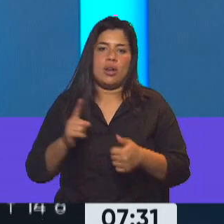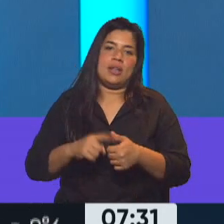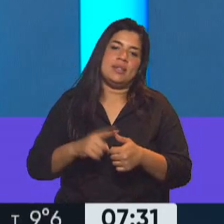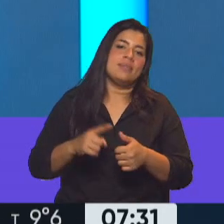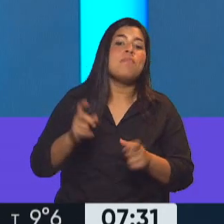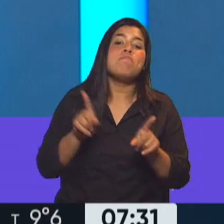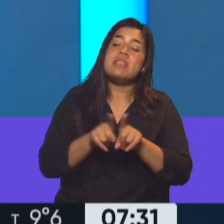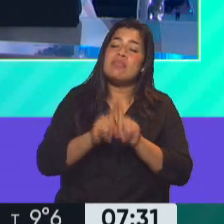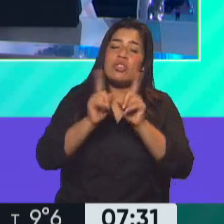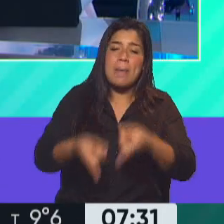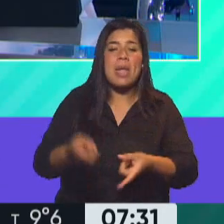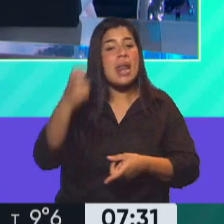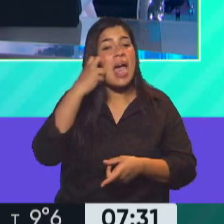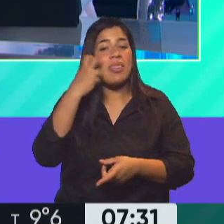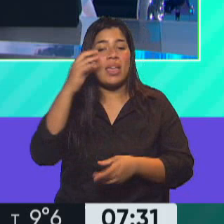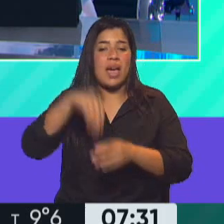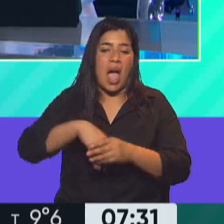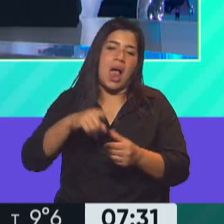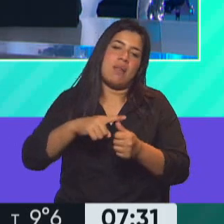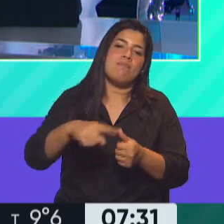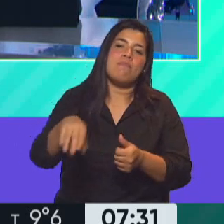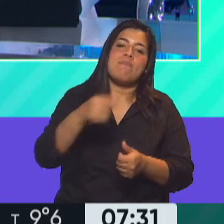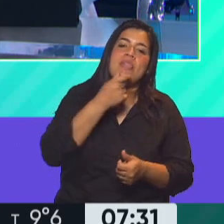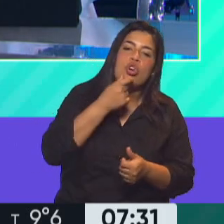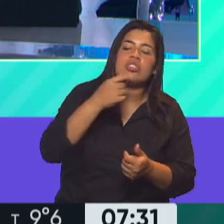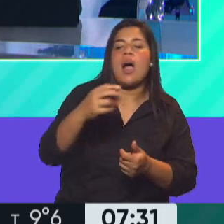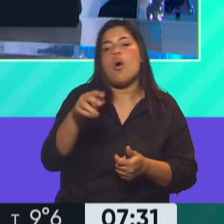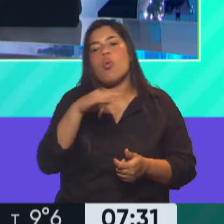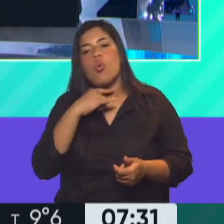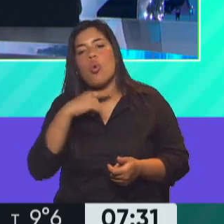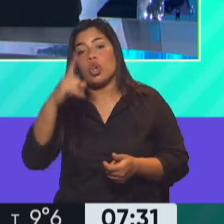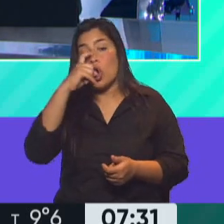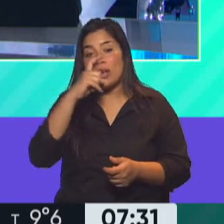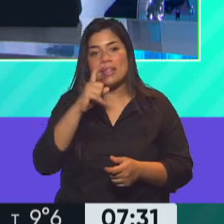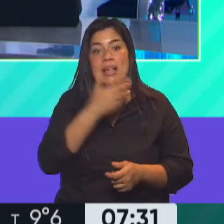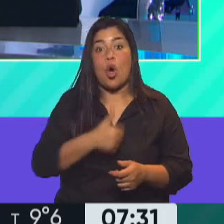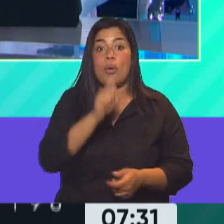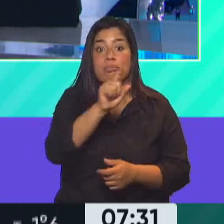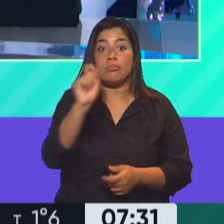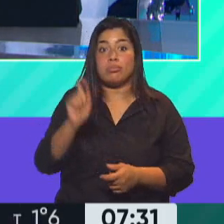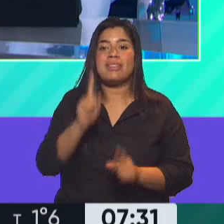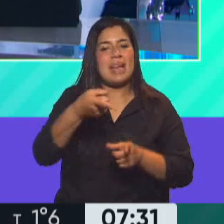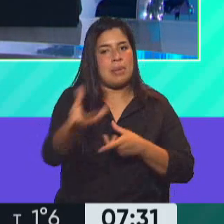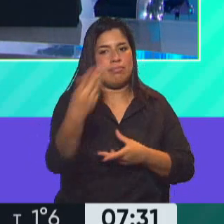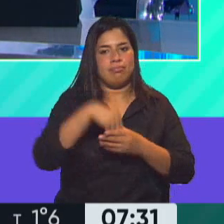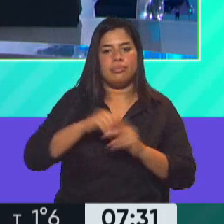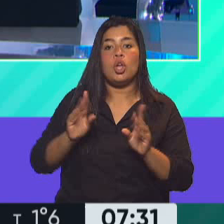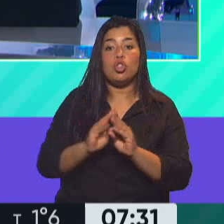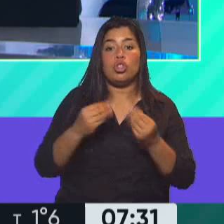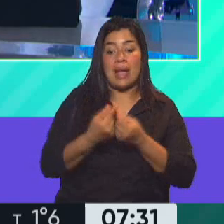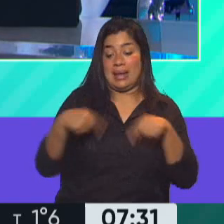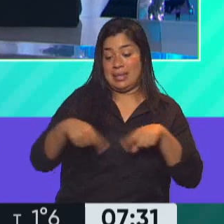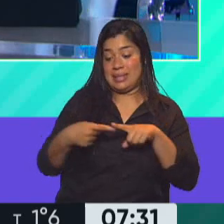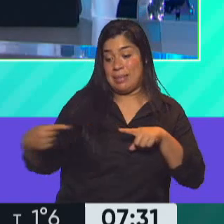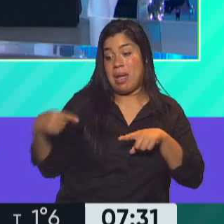la provincia de Jujuy, Gustavo Valdés de Corrientes, el resto de los gobernadores. Sabemos que esta semana el presidente además estuvo con 13 gobernadores